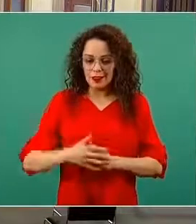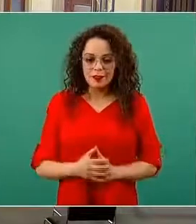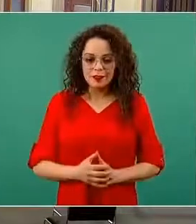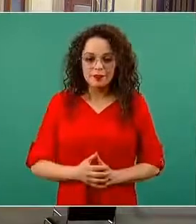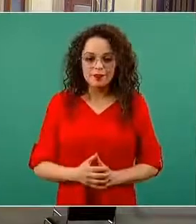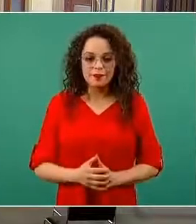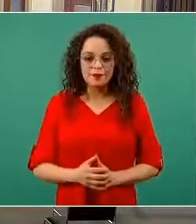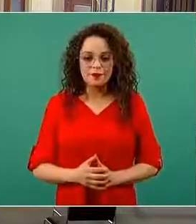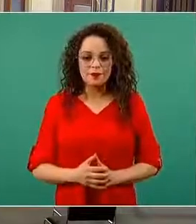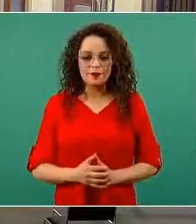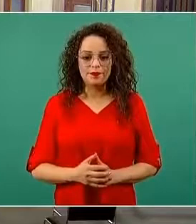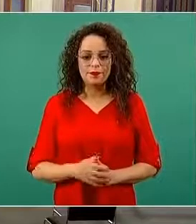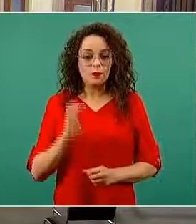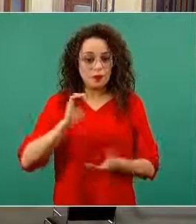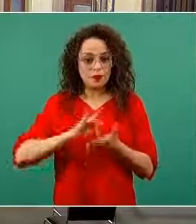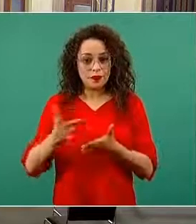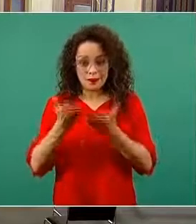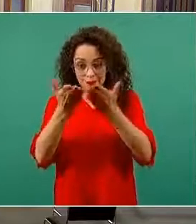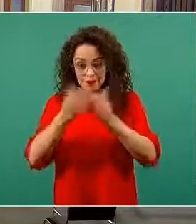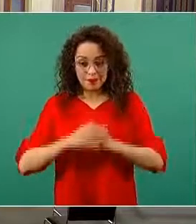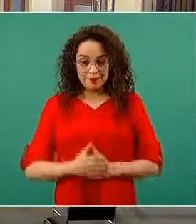gracias. Adelante, sí, por favor.